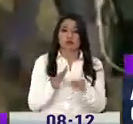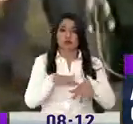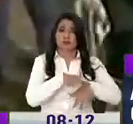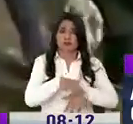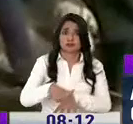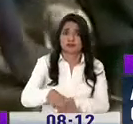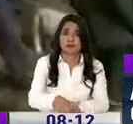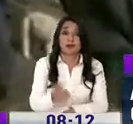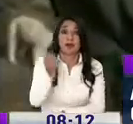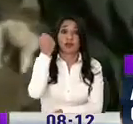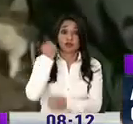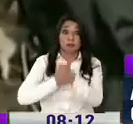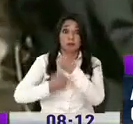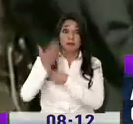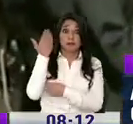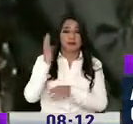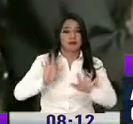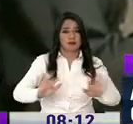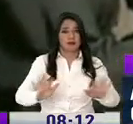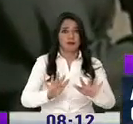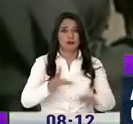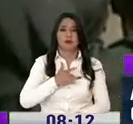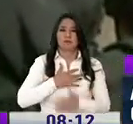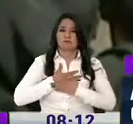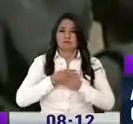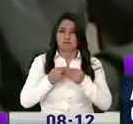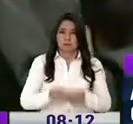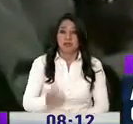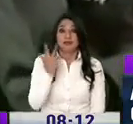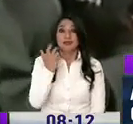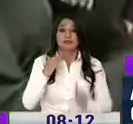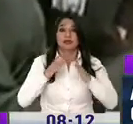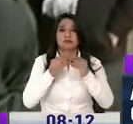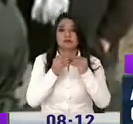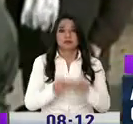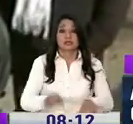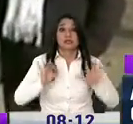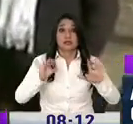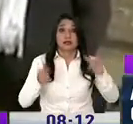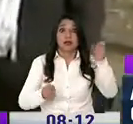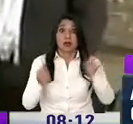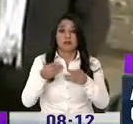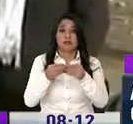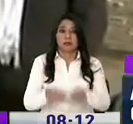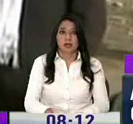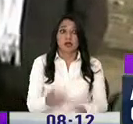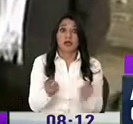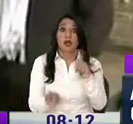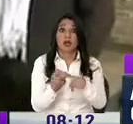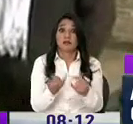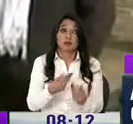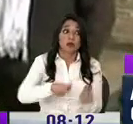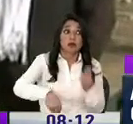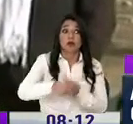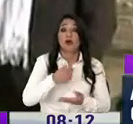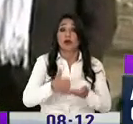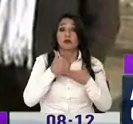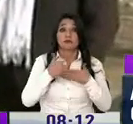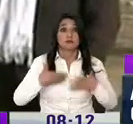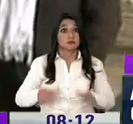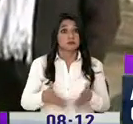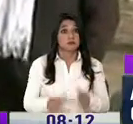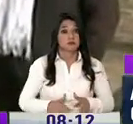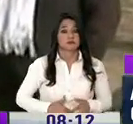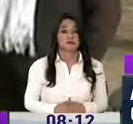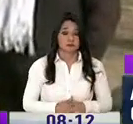año pasado, que lamentablemente perdimos 13 casas y 7 autos, que hasta ahora no se ha podido hacer absolutamente nada.